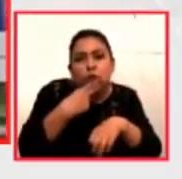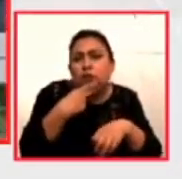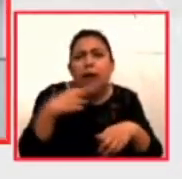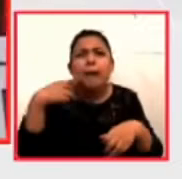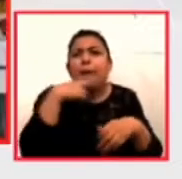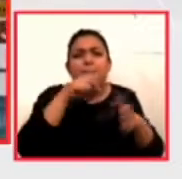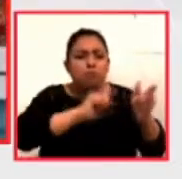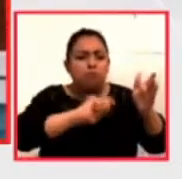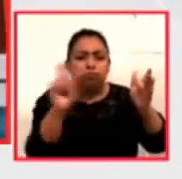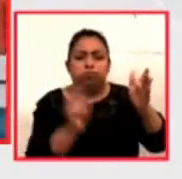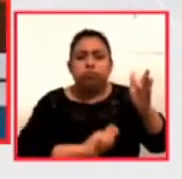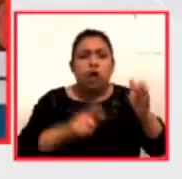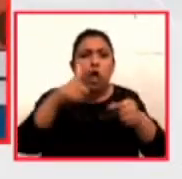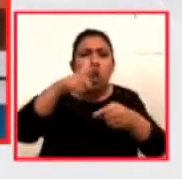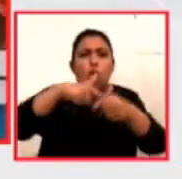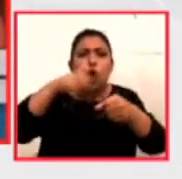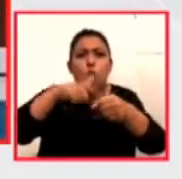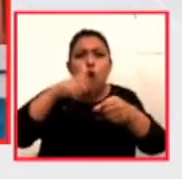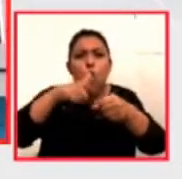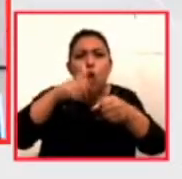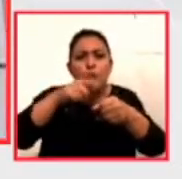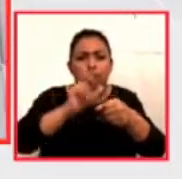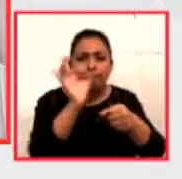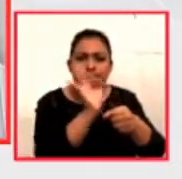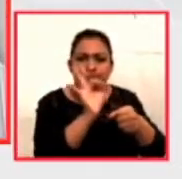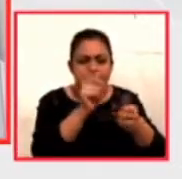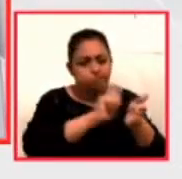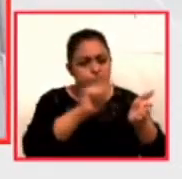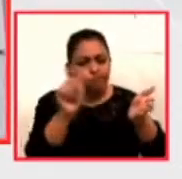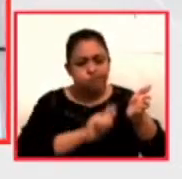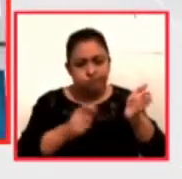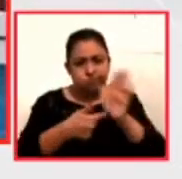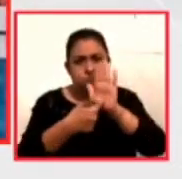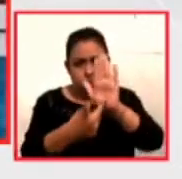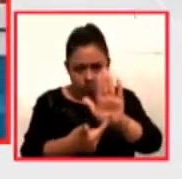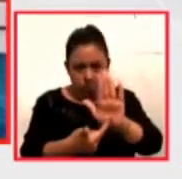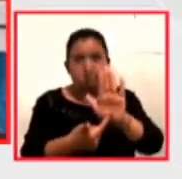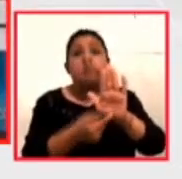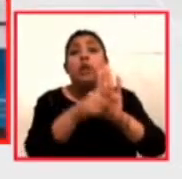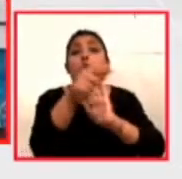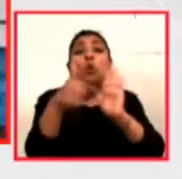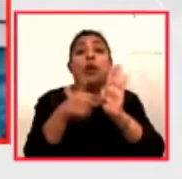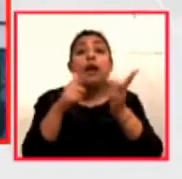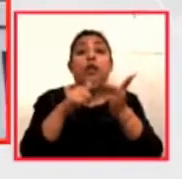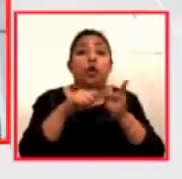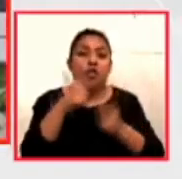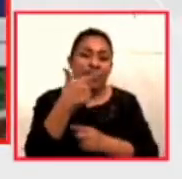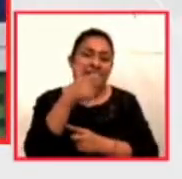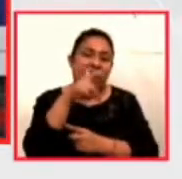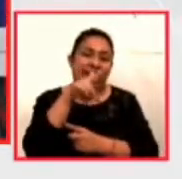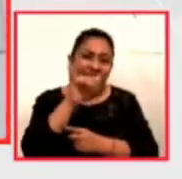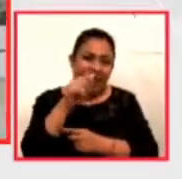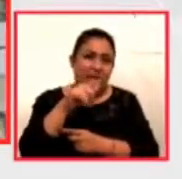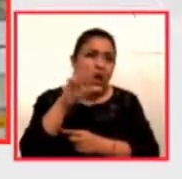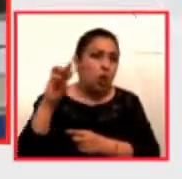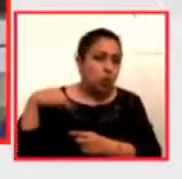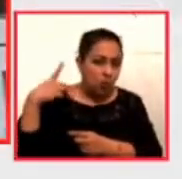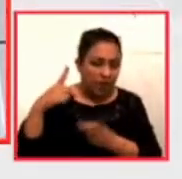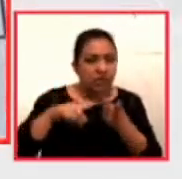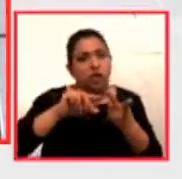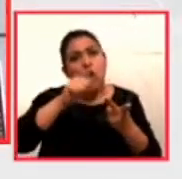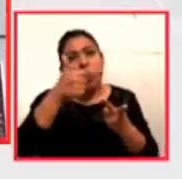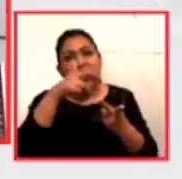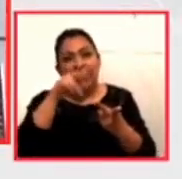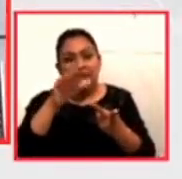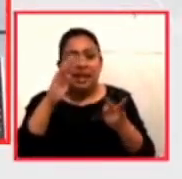con plumones de punta de pincel, que voy a presentar algunos de ellos en una galería en Washington y otros en la Galería Casa X en la